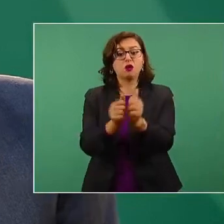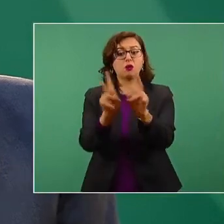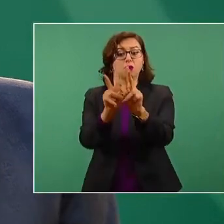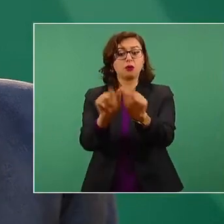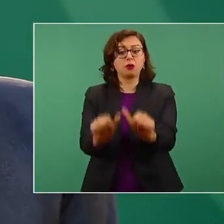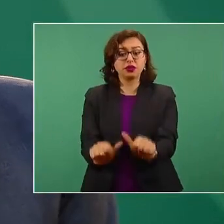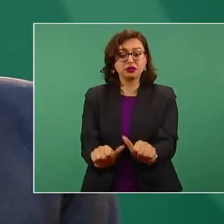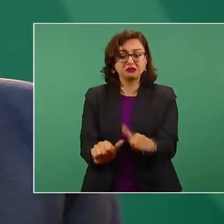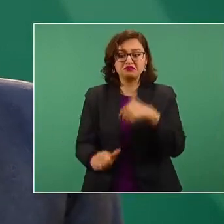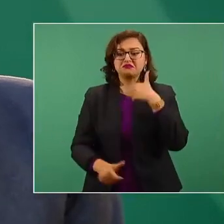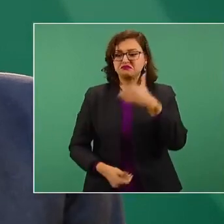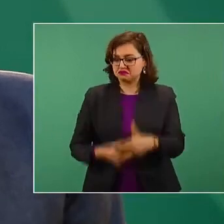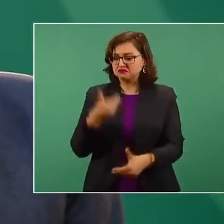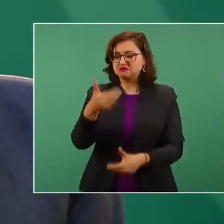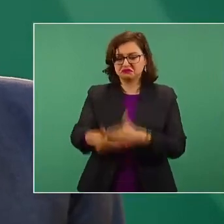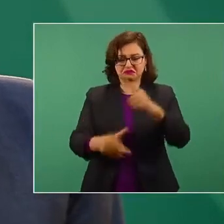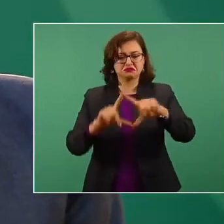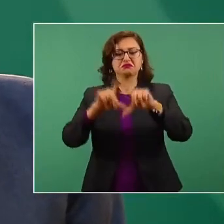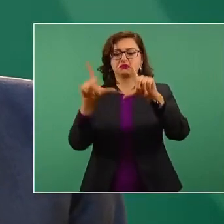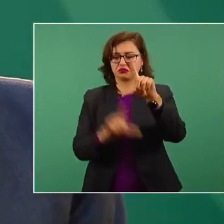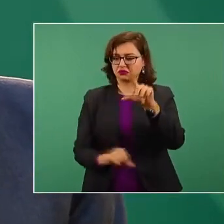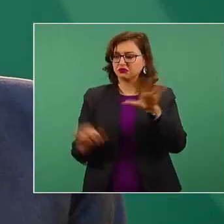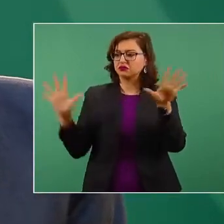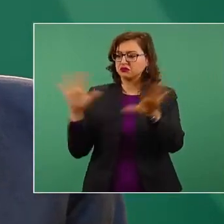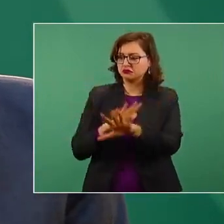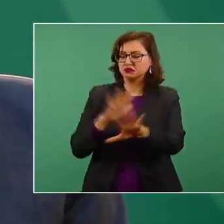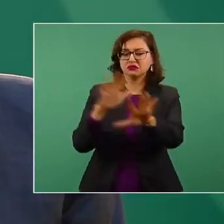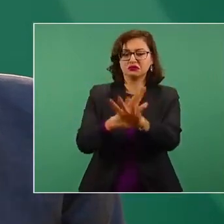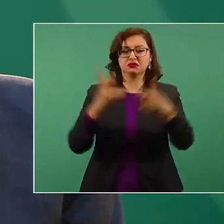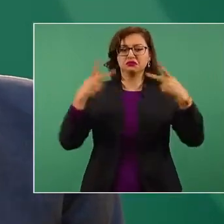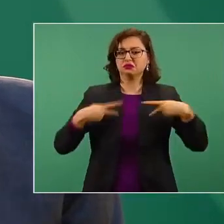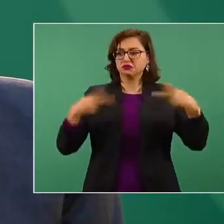El que se va avanzando con el apoyo de la gente,